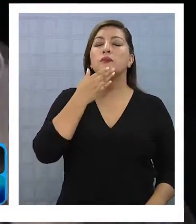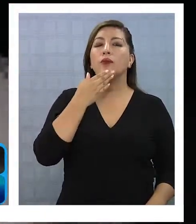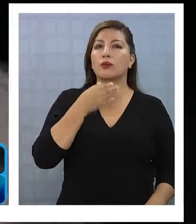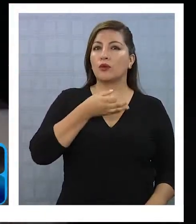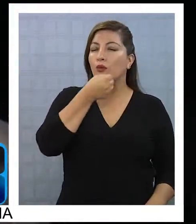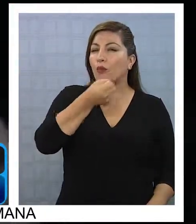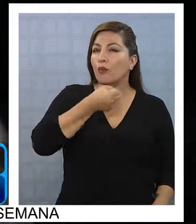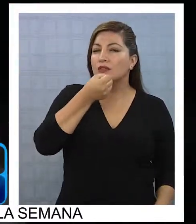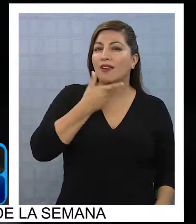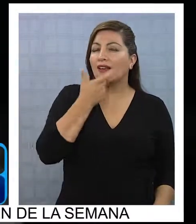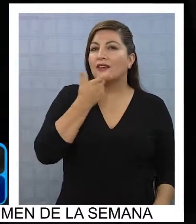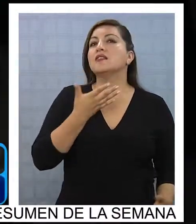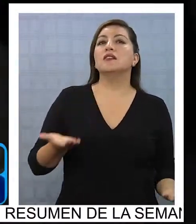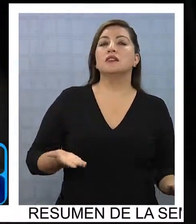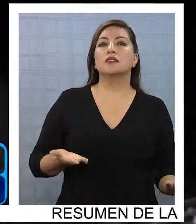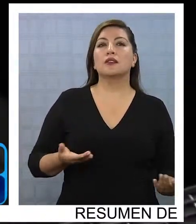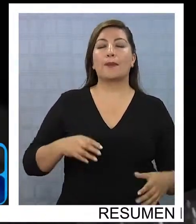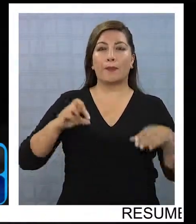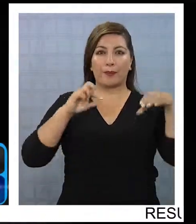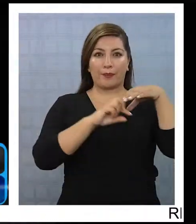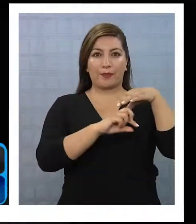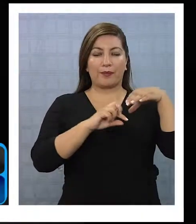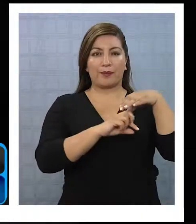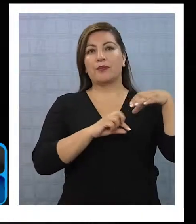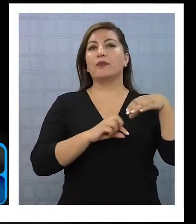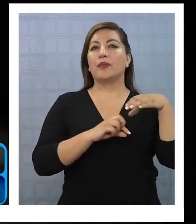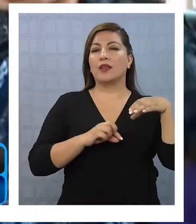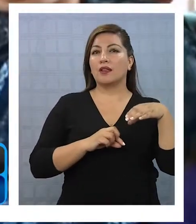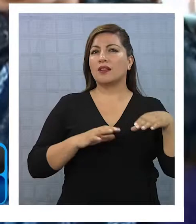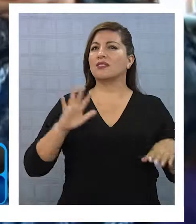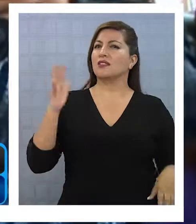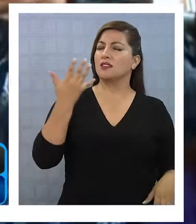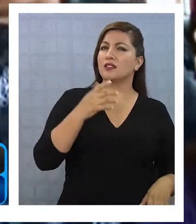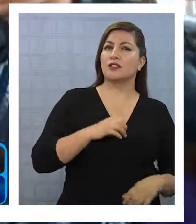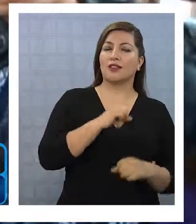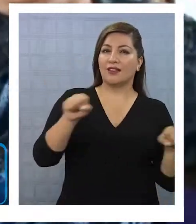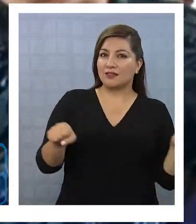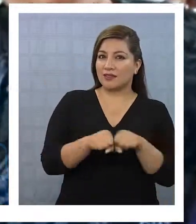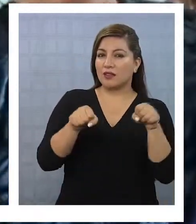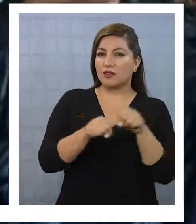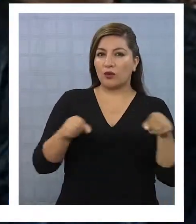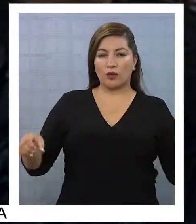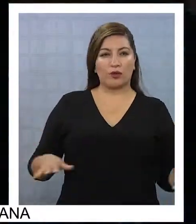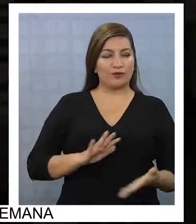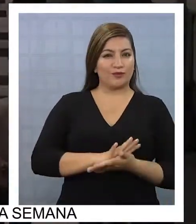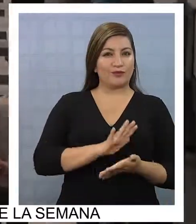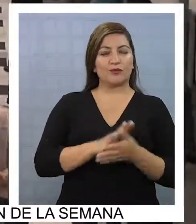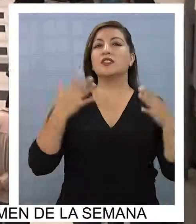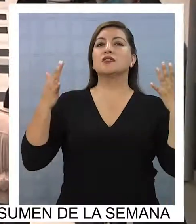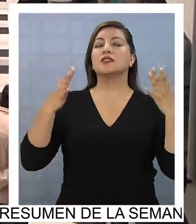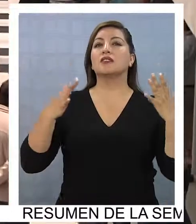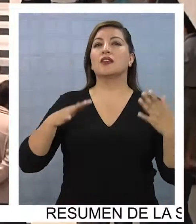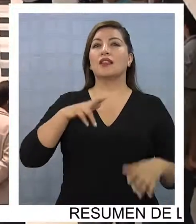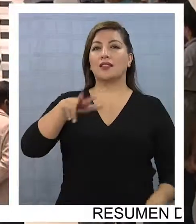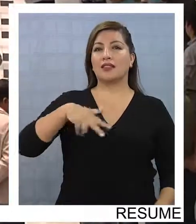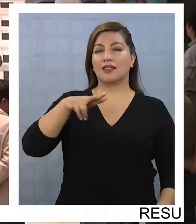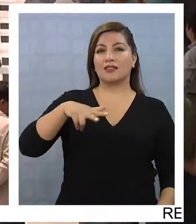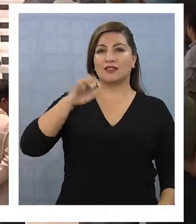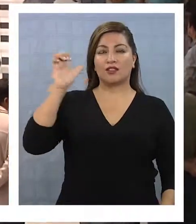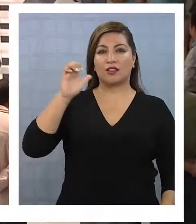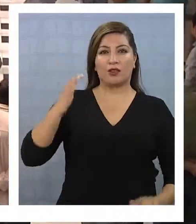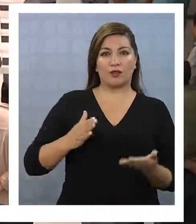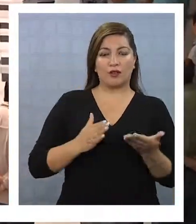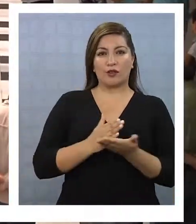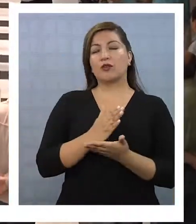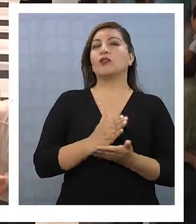la Comuna de Pica celebrará el 58º aniversario de la Comuna, una celebración que comenzará a la víspera del 18 de